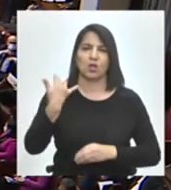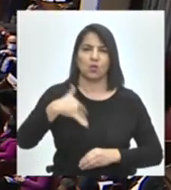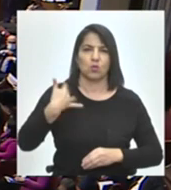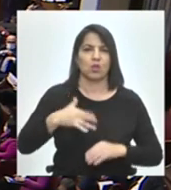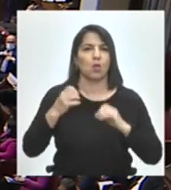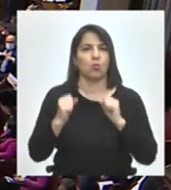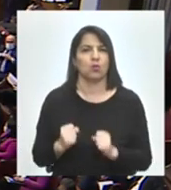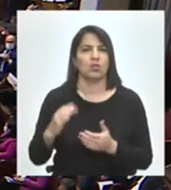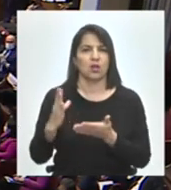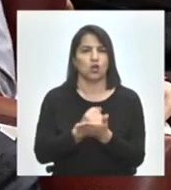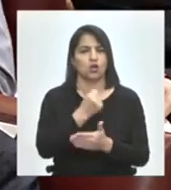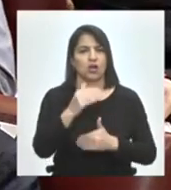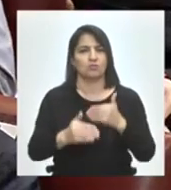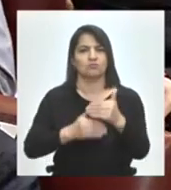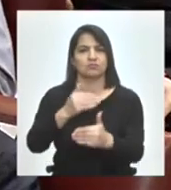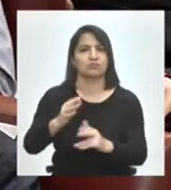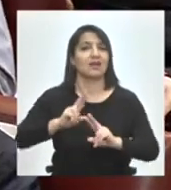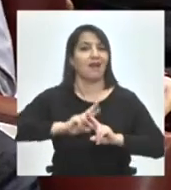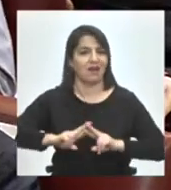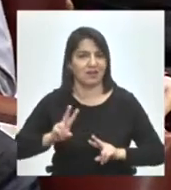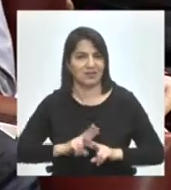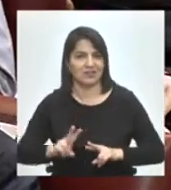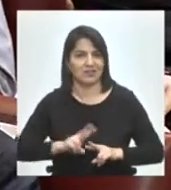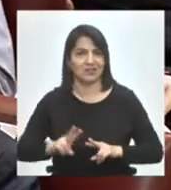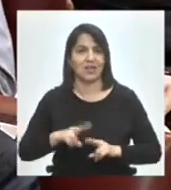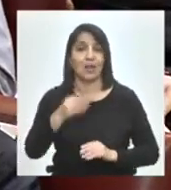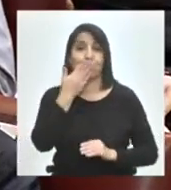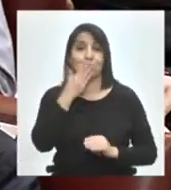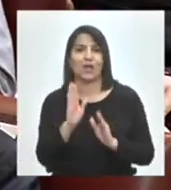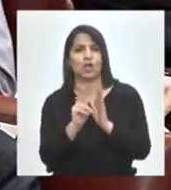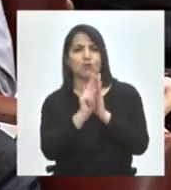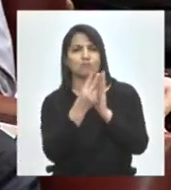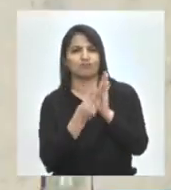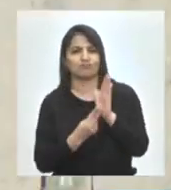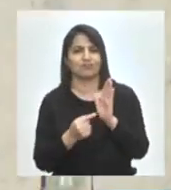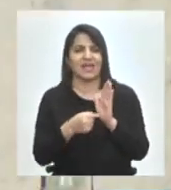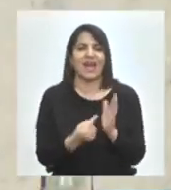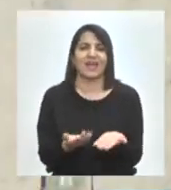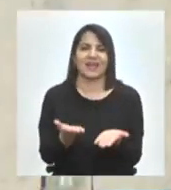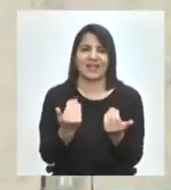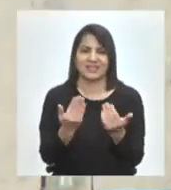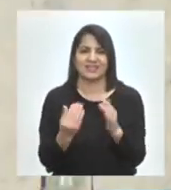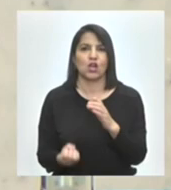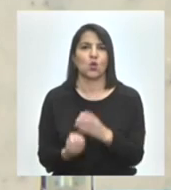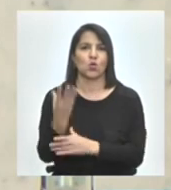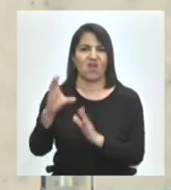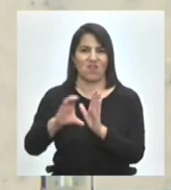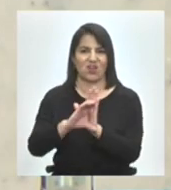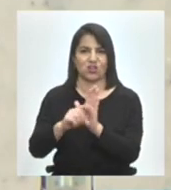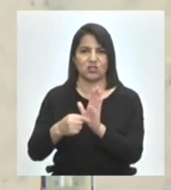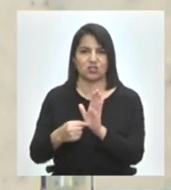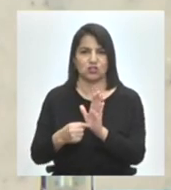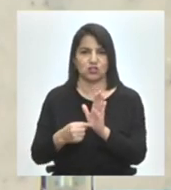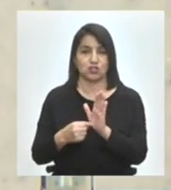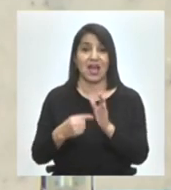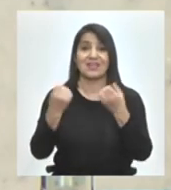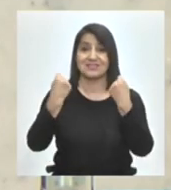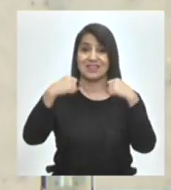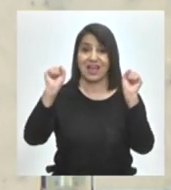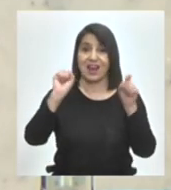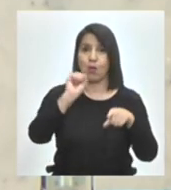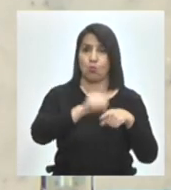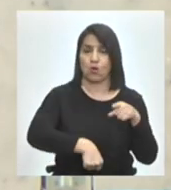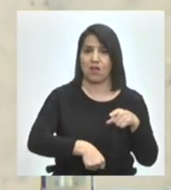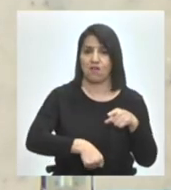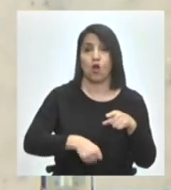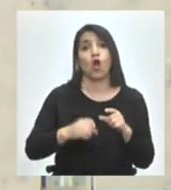poder llevar a cabo la implementación y las mejoras que sean necesarias de la nueva Constitución si gana el apruebo, o